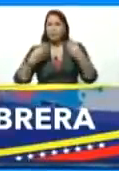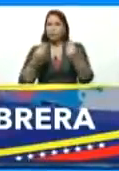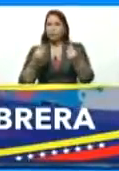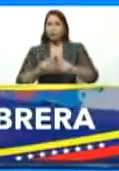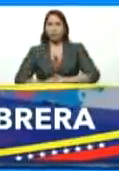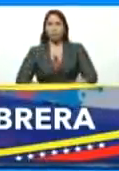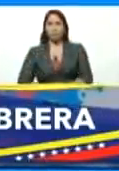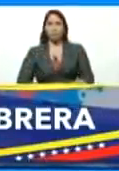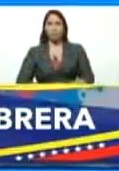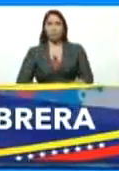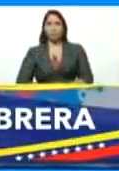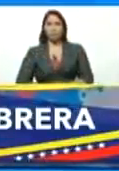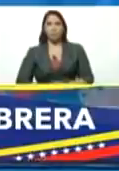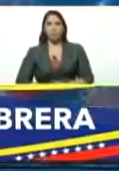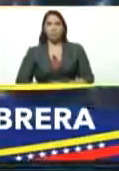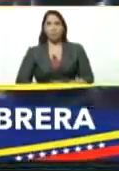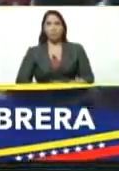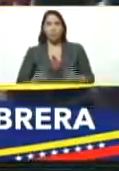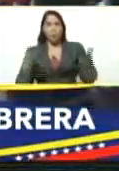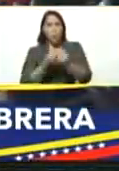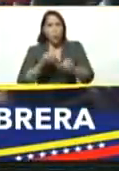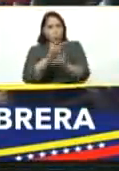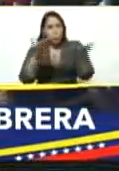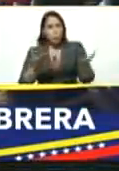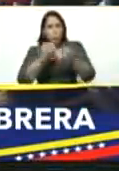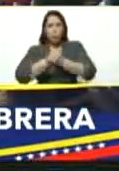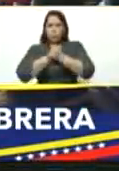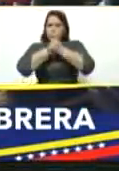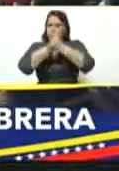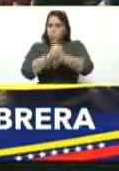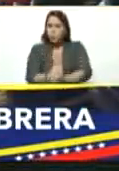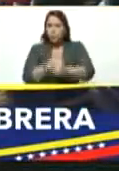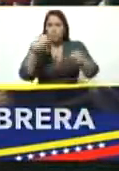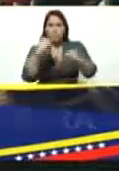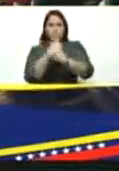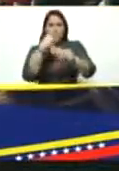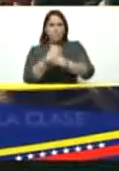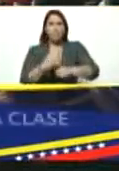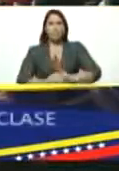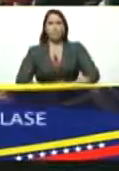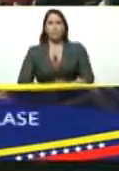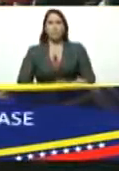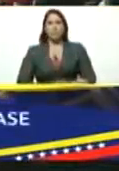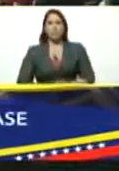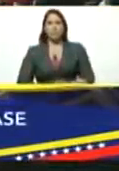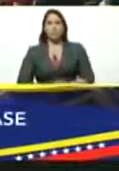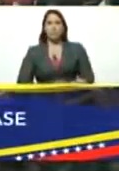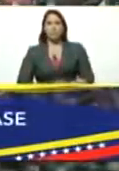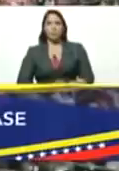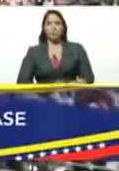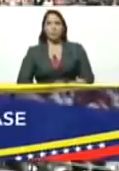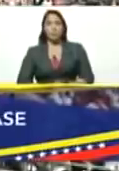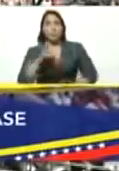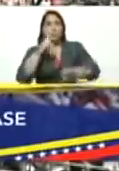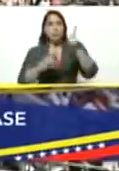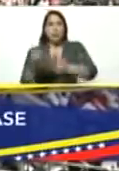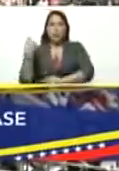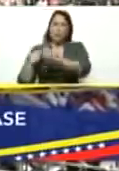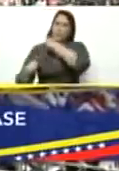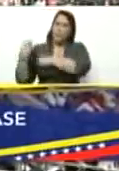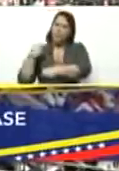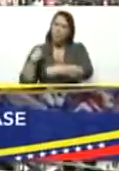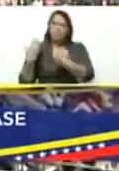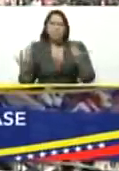estar junto a ustedes queridos hermanos de clases porque si alguien me preguntará